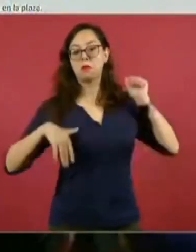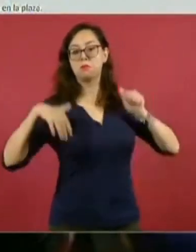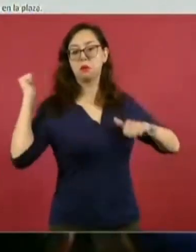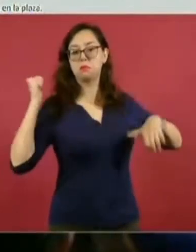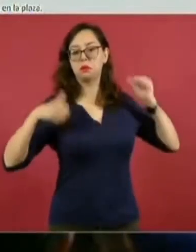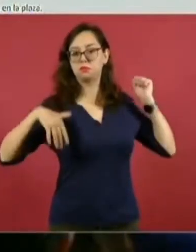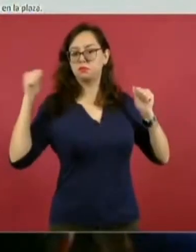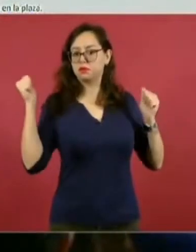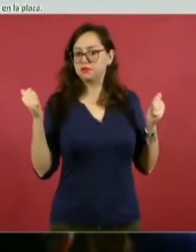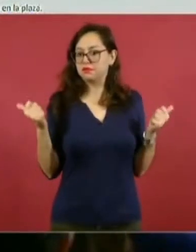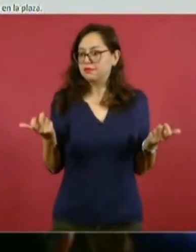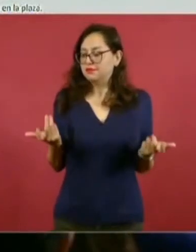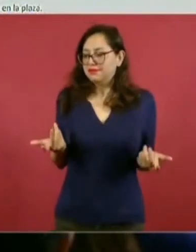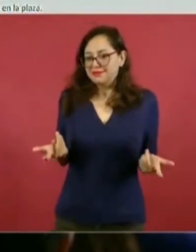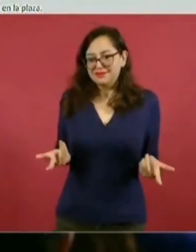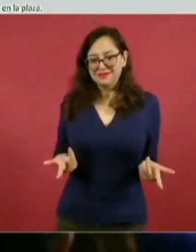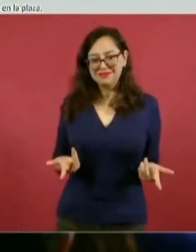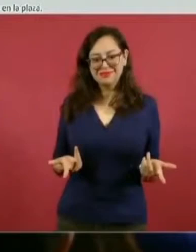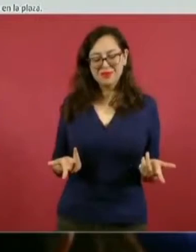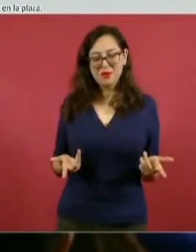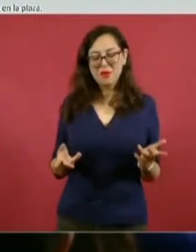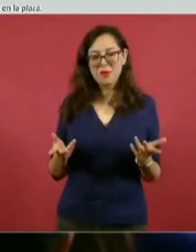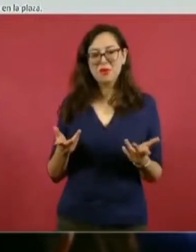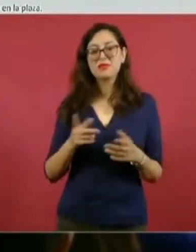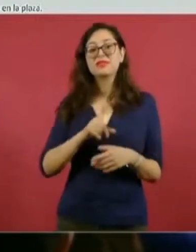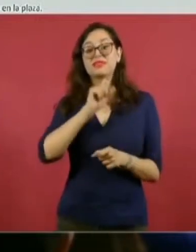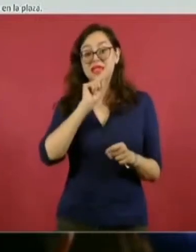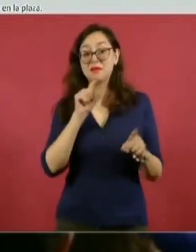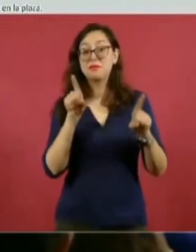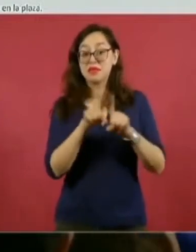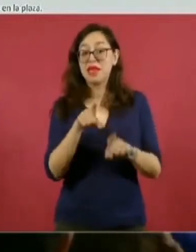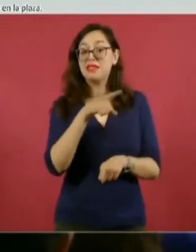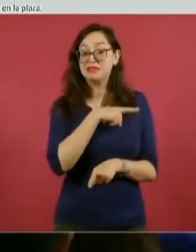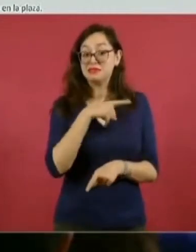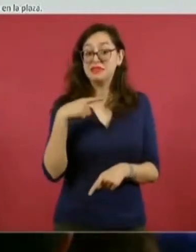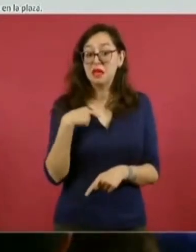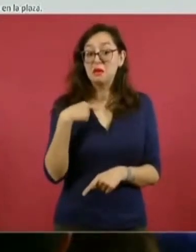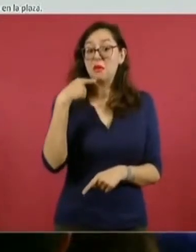Asimismo, conviene subrayar que con el paso del tiempo,